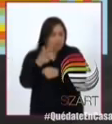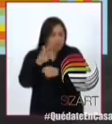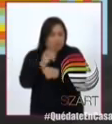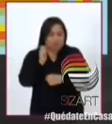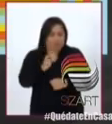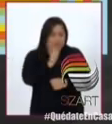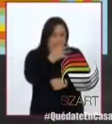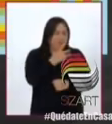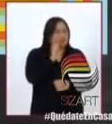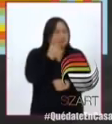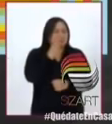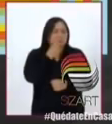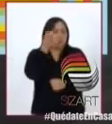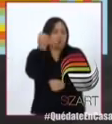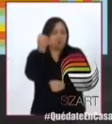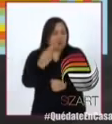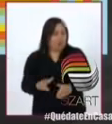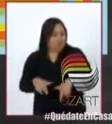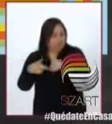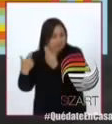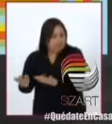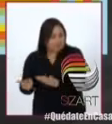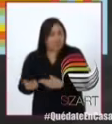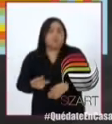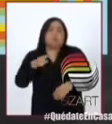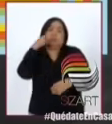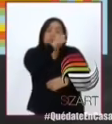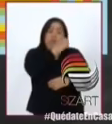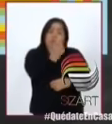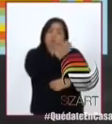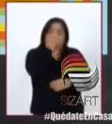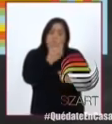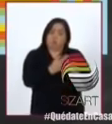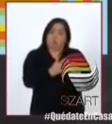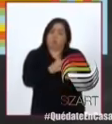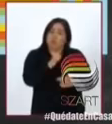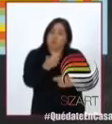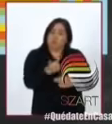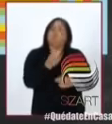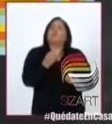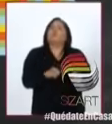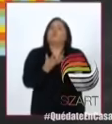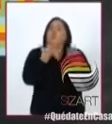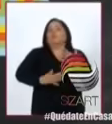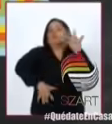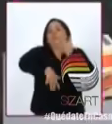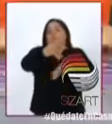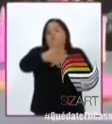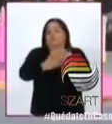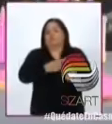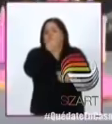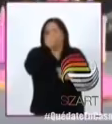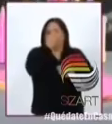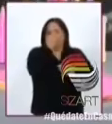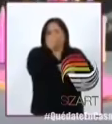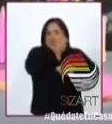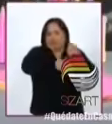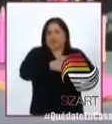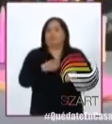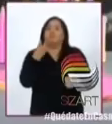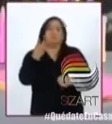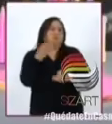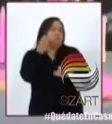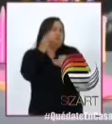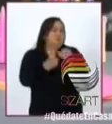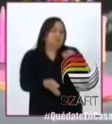que son 9 estampas. Como a la escuela llevó el resto, llevó 15 estampas. Hemos llegado al